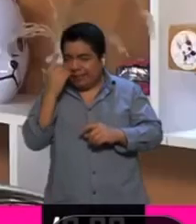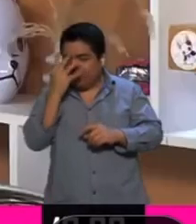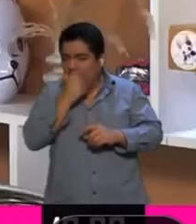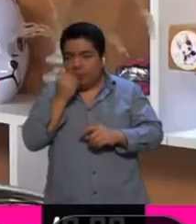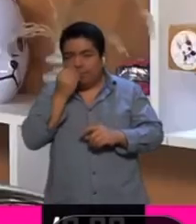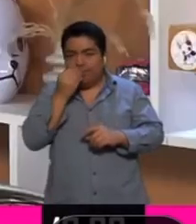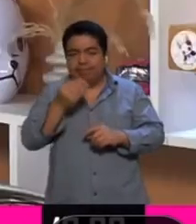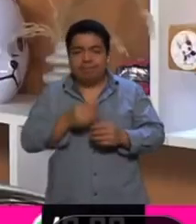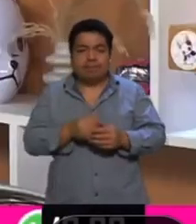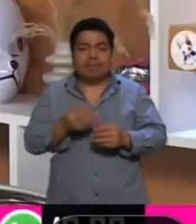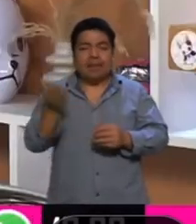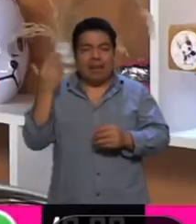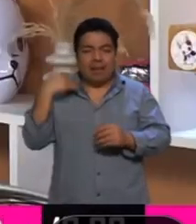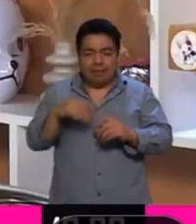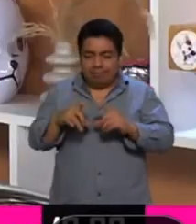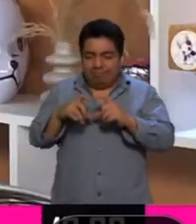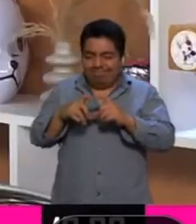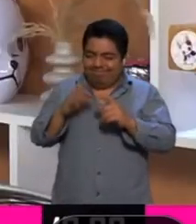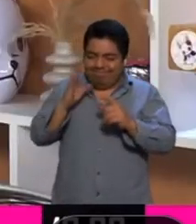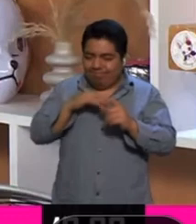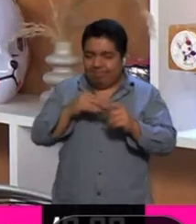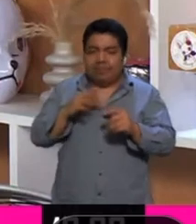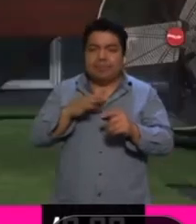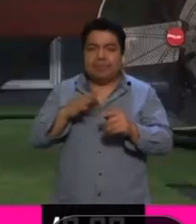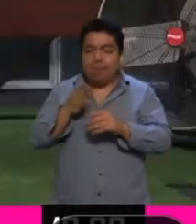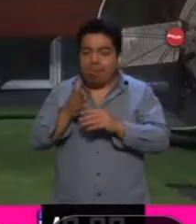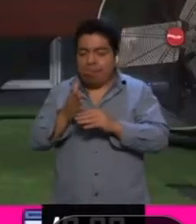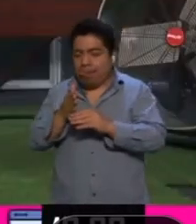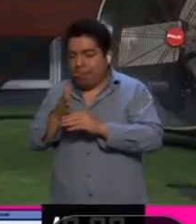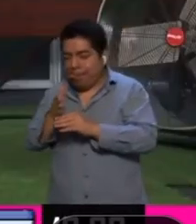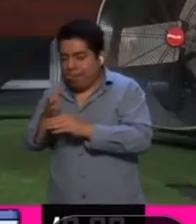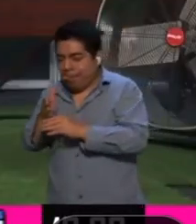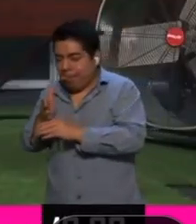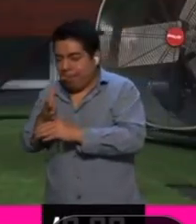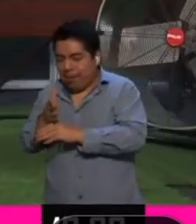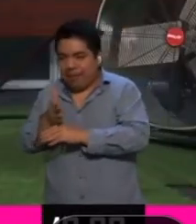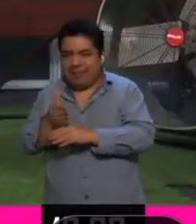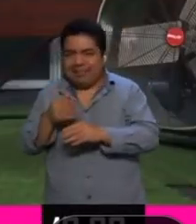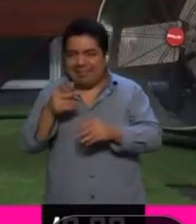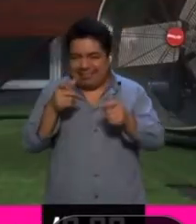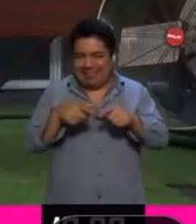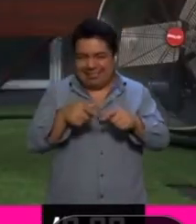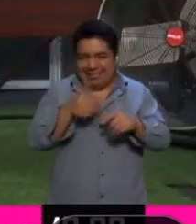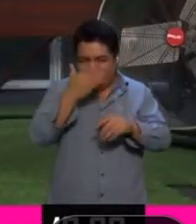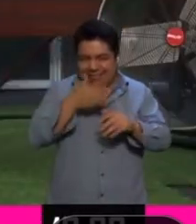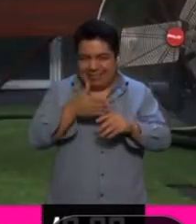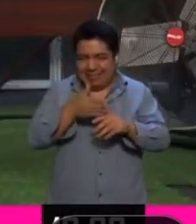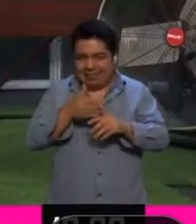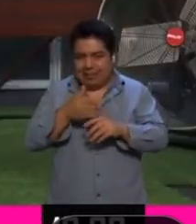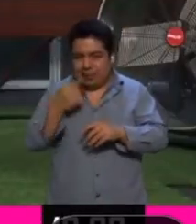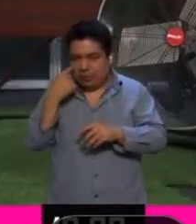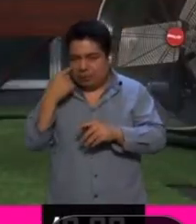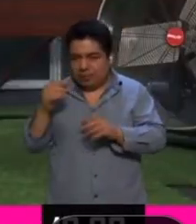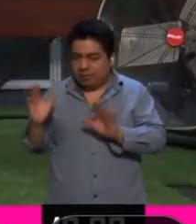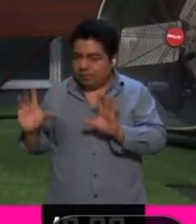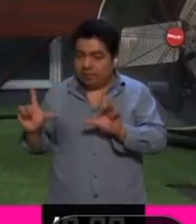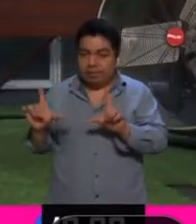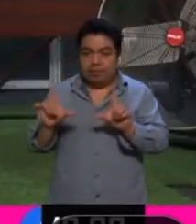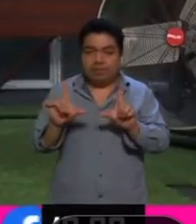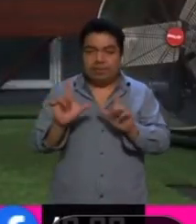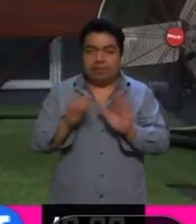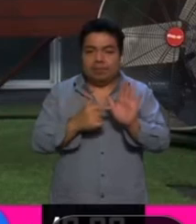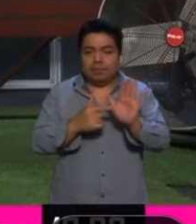Oye, cuando el disco era gacho, lo usábamos para cortar el pastel de cumpleaños. Ay, préstame otro. ¿Qué? Vean nomás esta belleza.